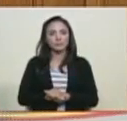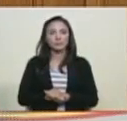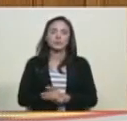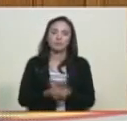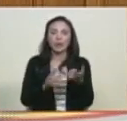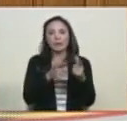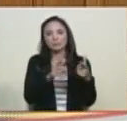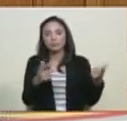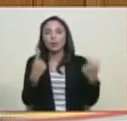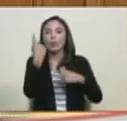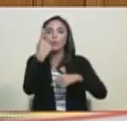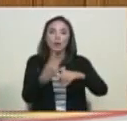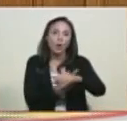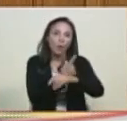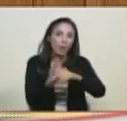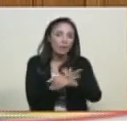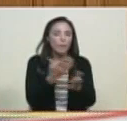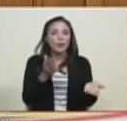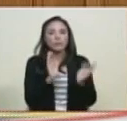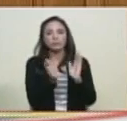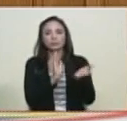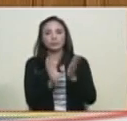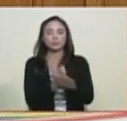Hay horas enteras de conversaciones,